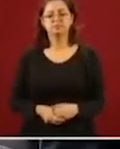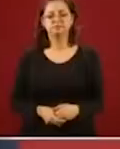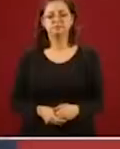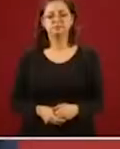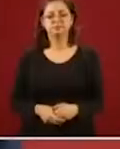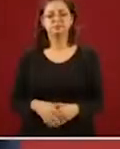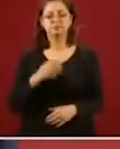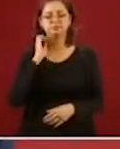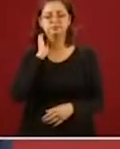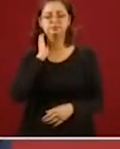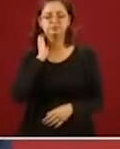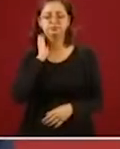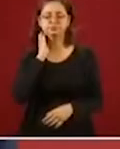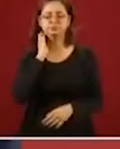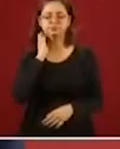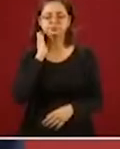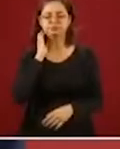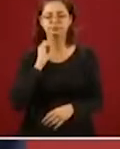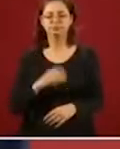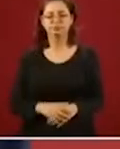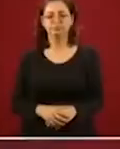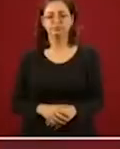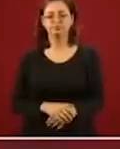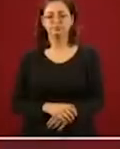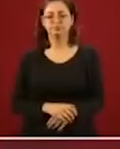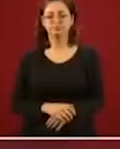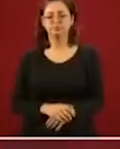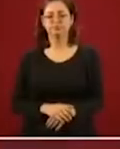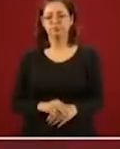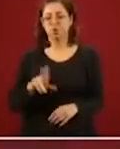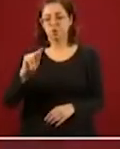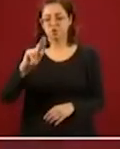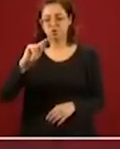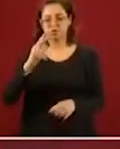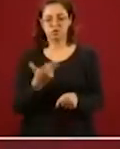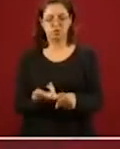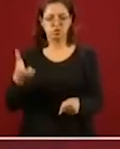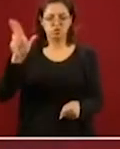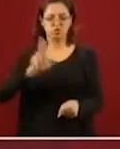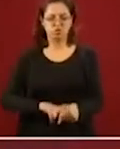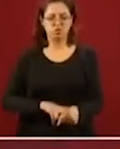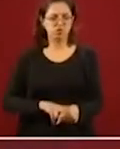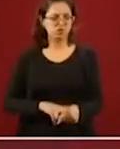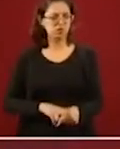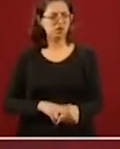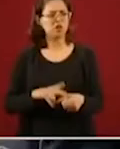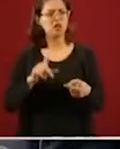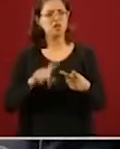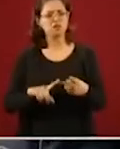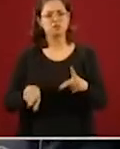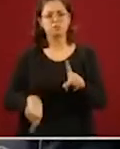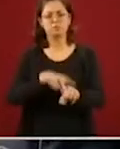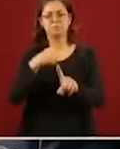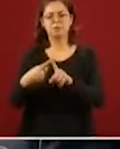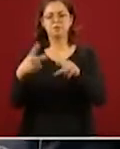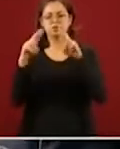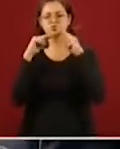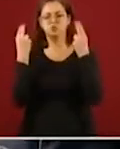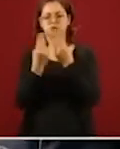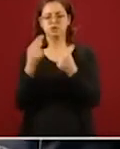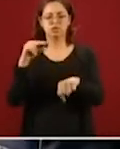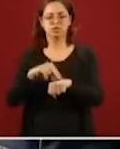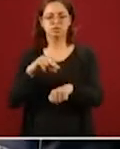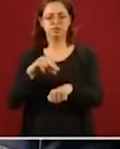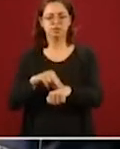que son los no solo 80 hospitales, sino ¿cuántas unidades médicas? Son casi